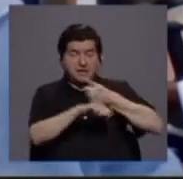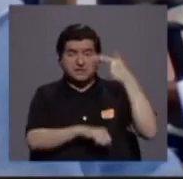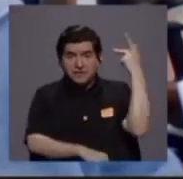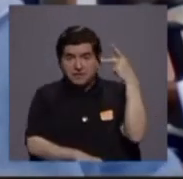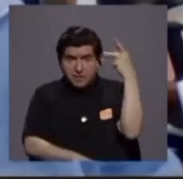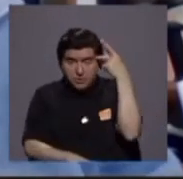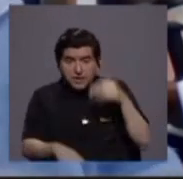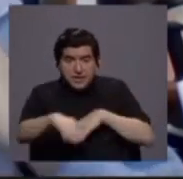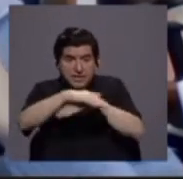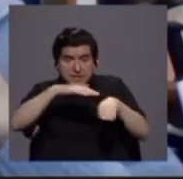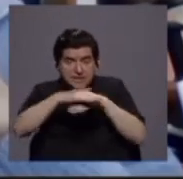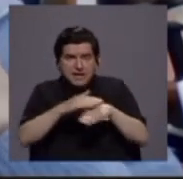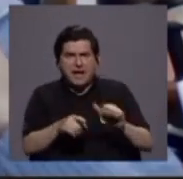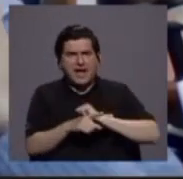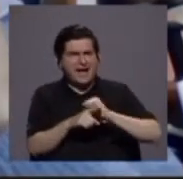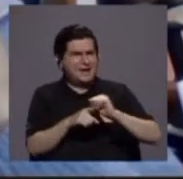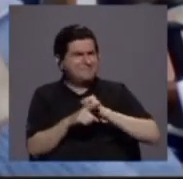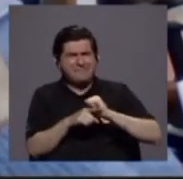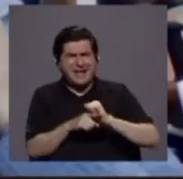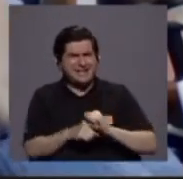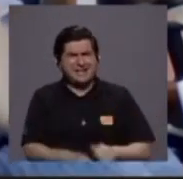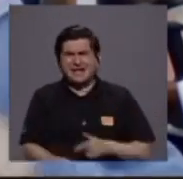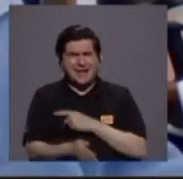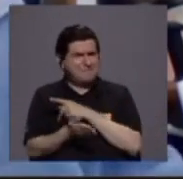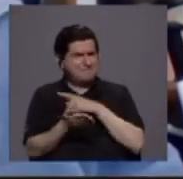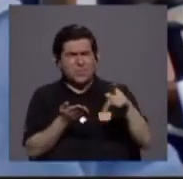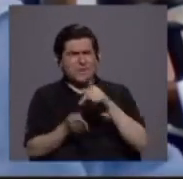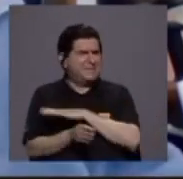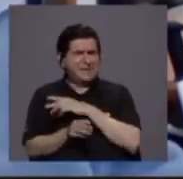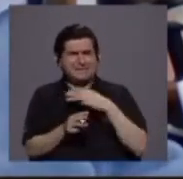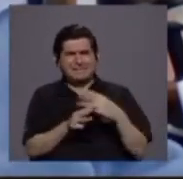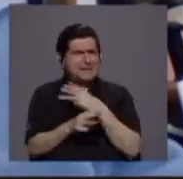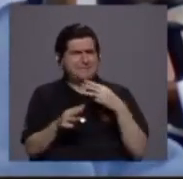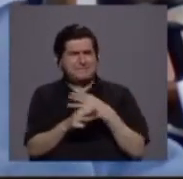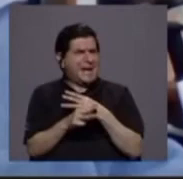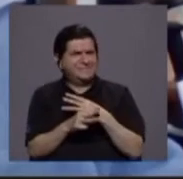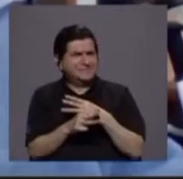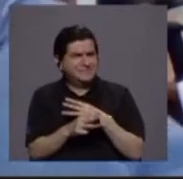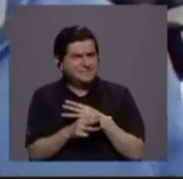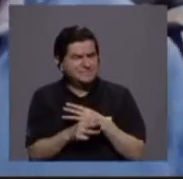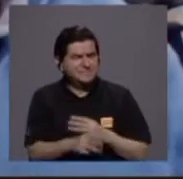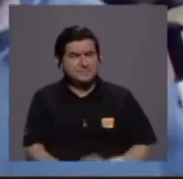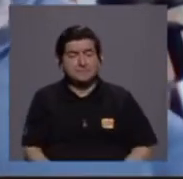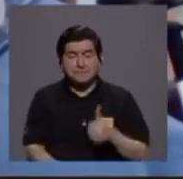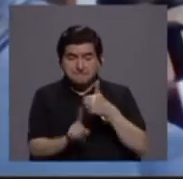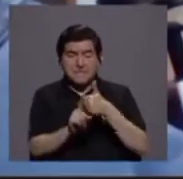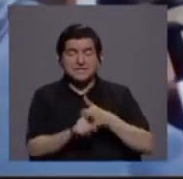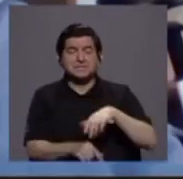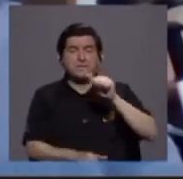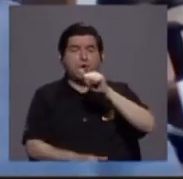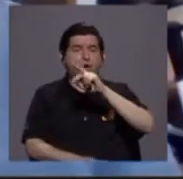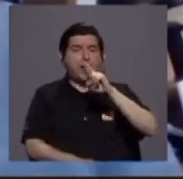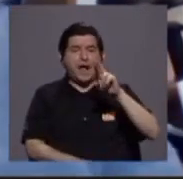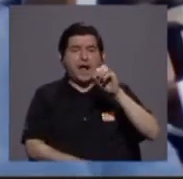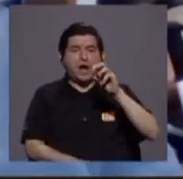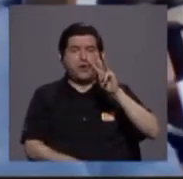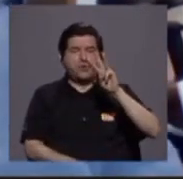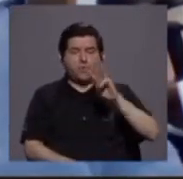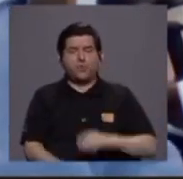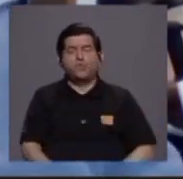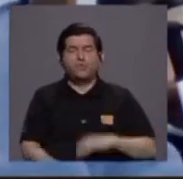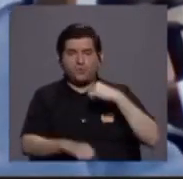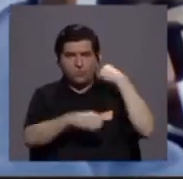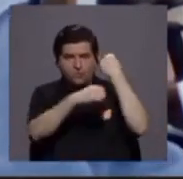política en base a un ejercicio que es esencialmente matemático. No en balde, el mismo Arrow fue uno de los fundadores